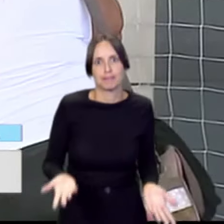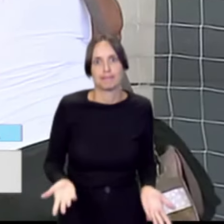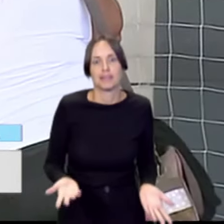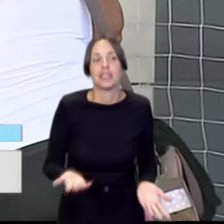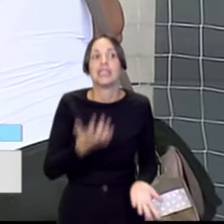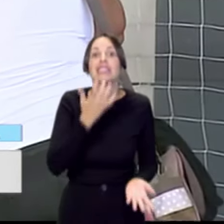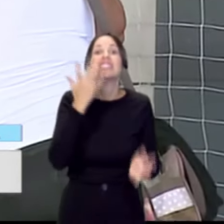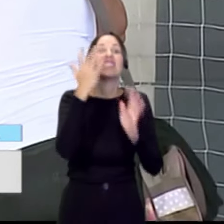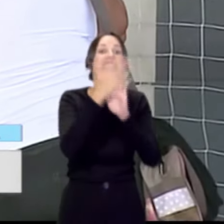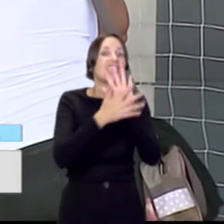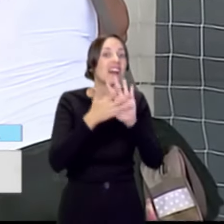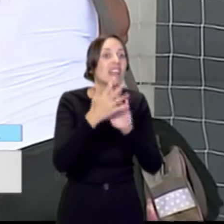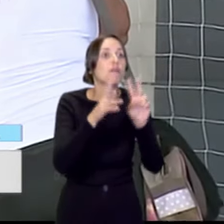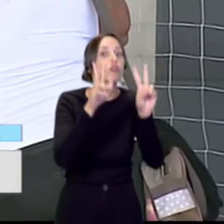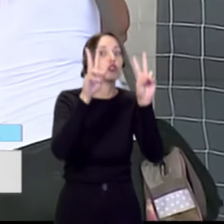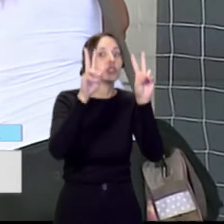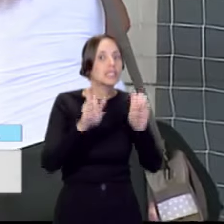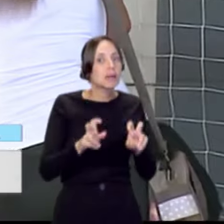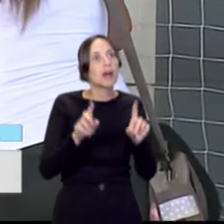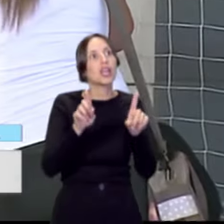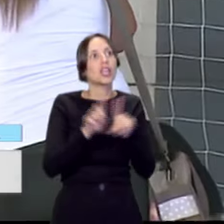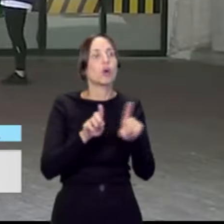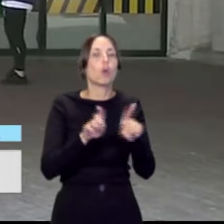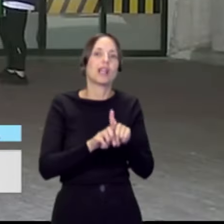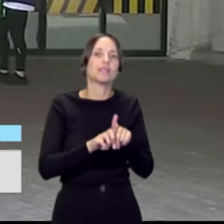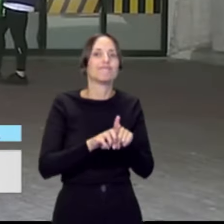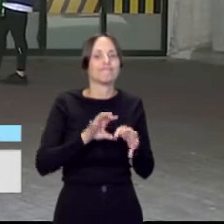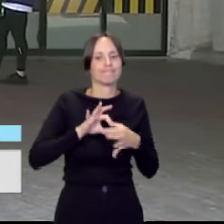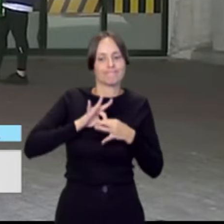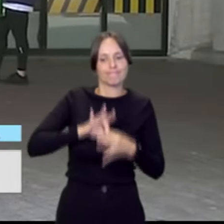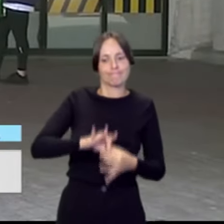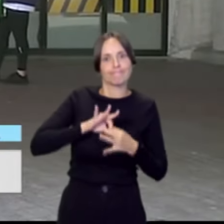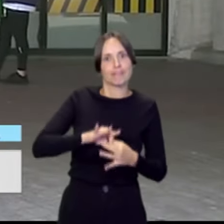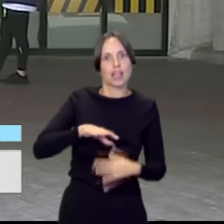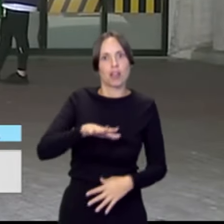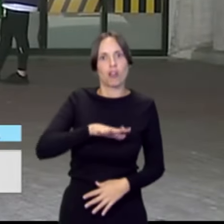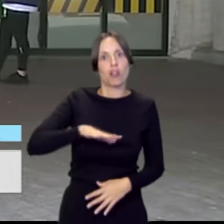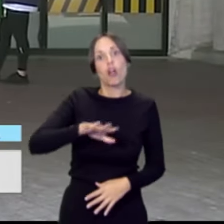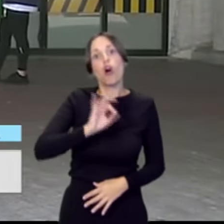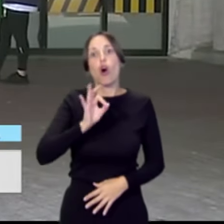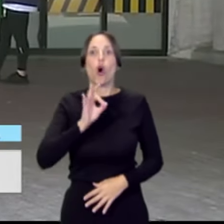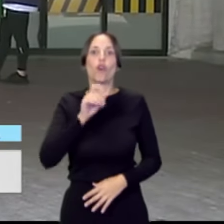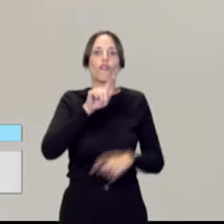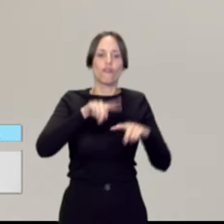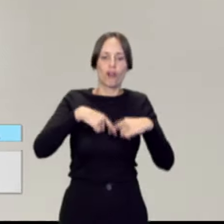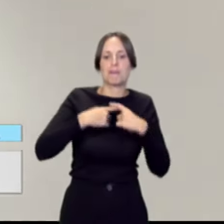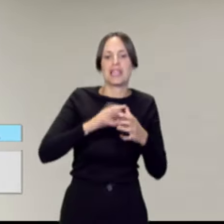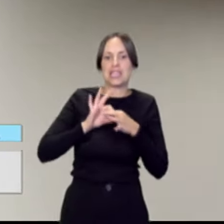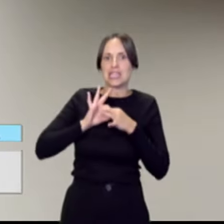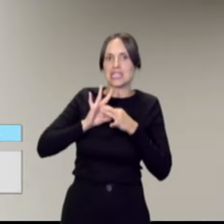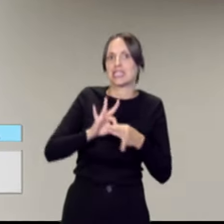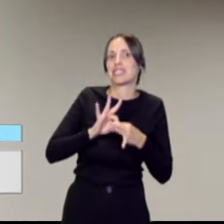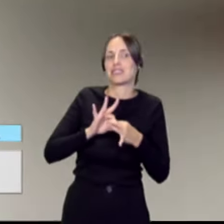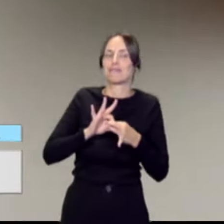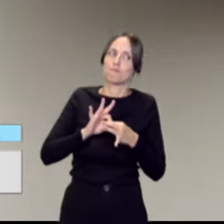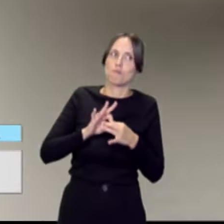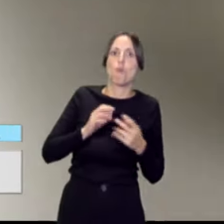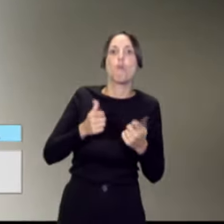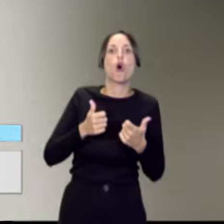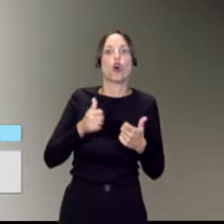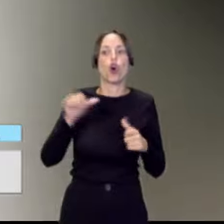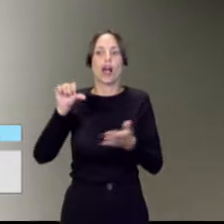arraigo, pues mire, yo creo que sí, yo creo que en las Islas Capitalinas ha perdido un poco ese arraigo y